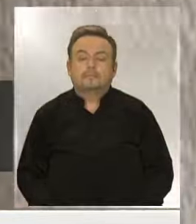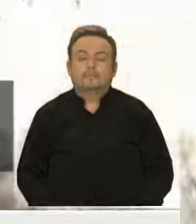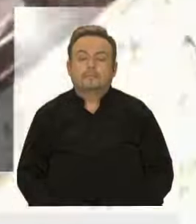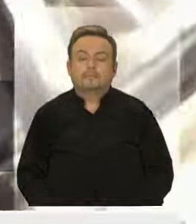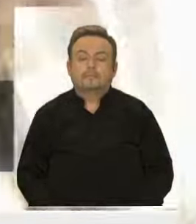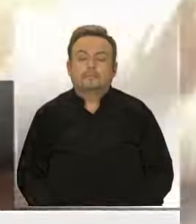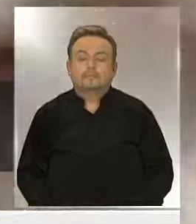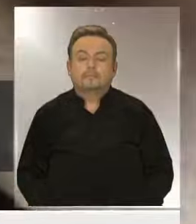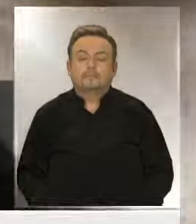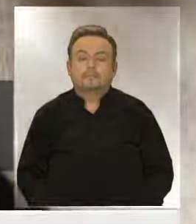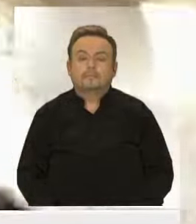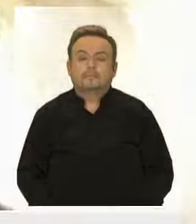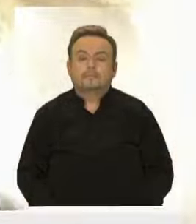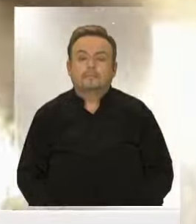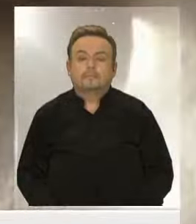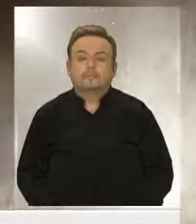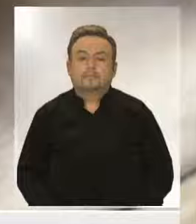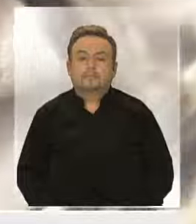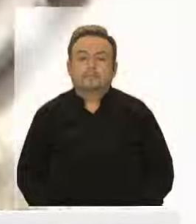vos? Ya dame tiempo.